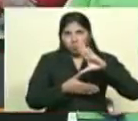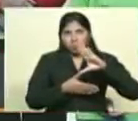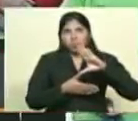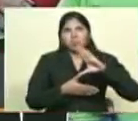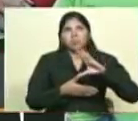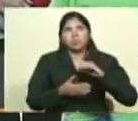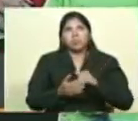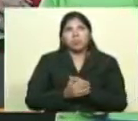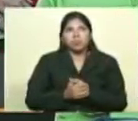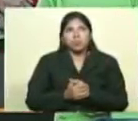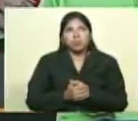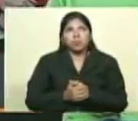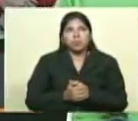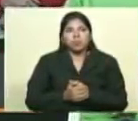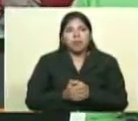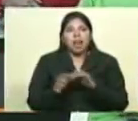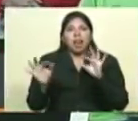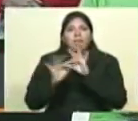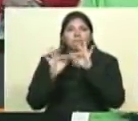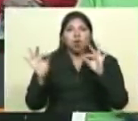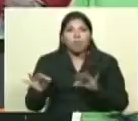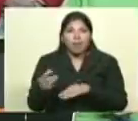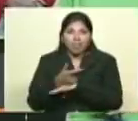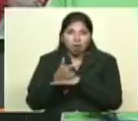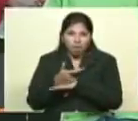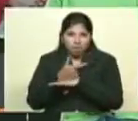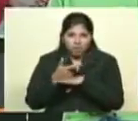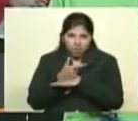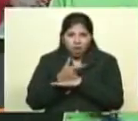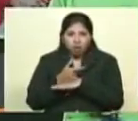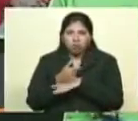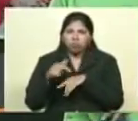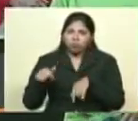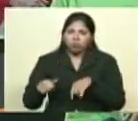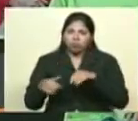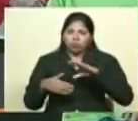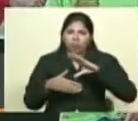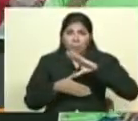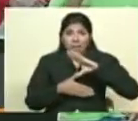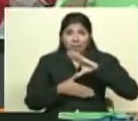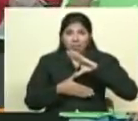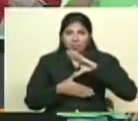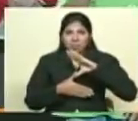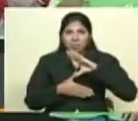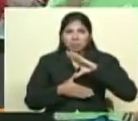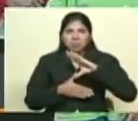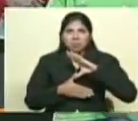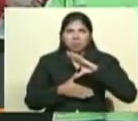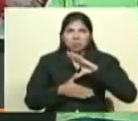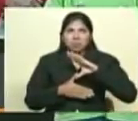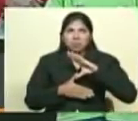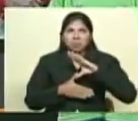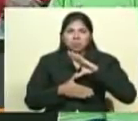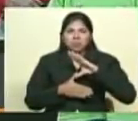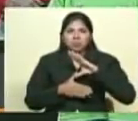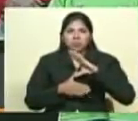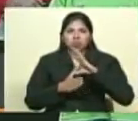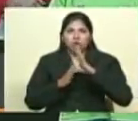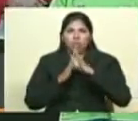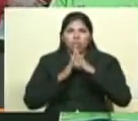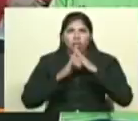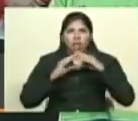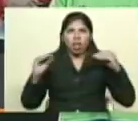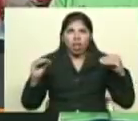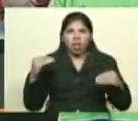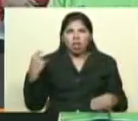que la doctrina Monroe de América para los americanos está plenamente vigente. Es